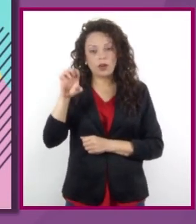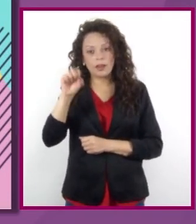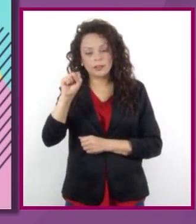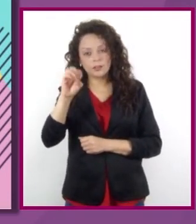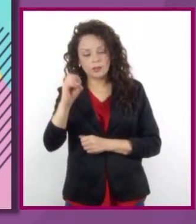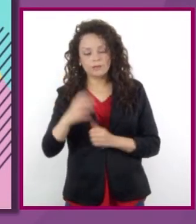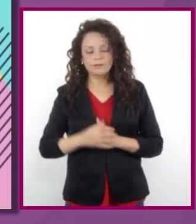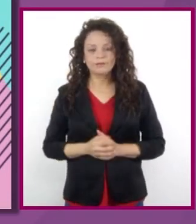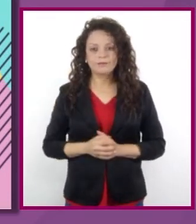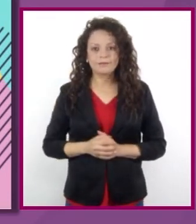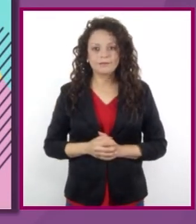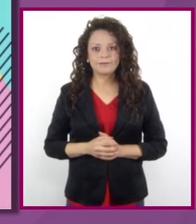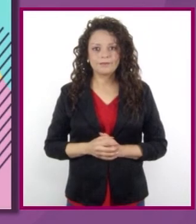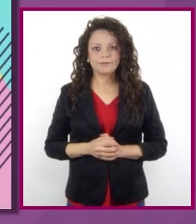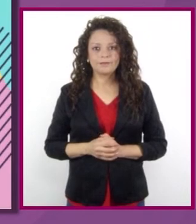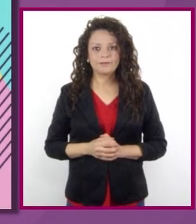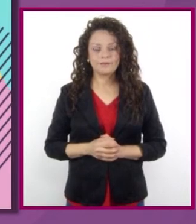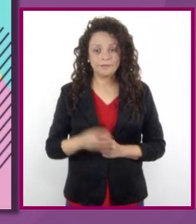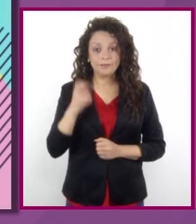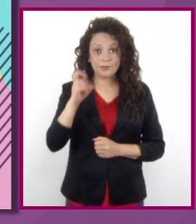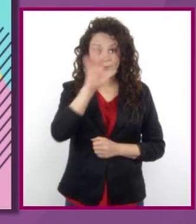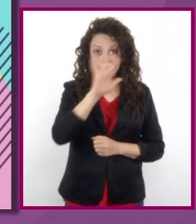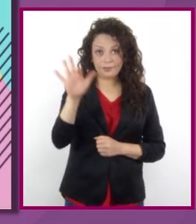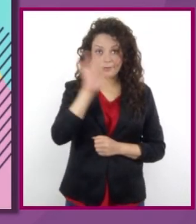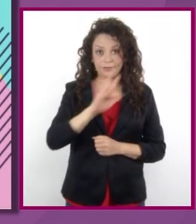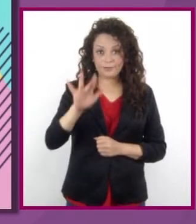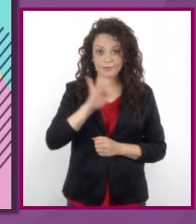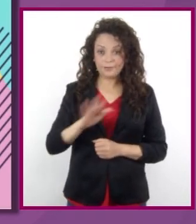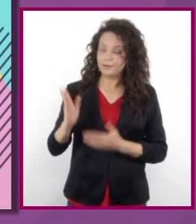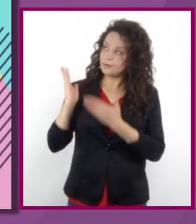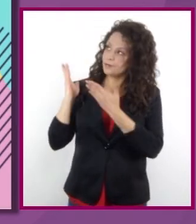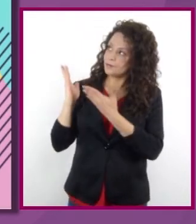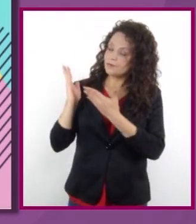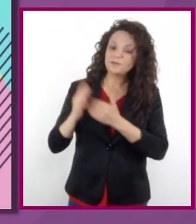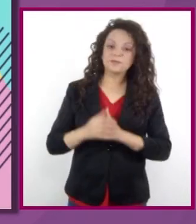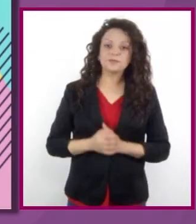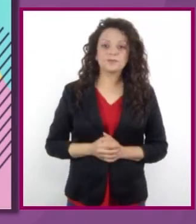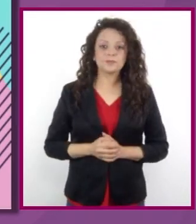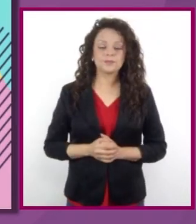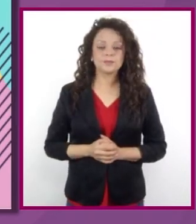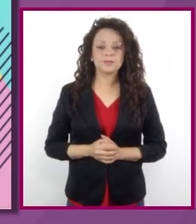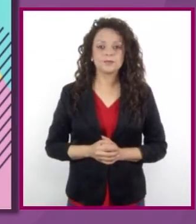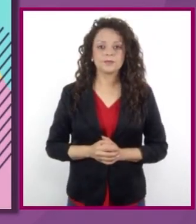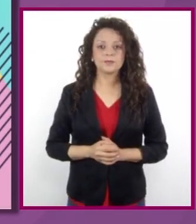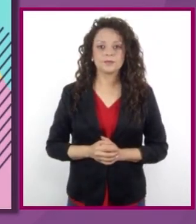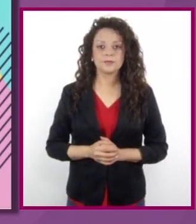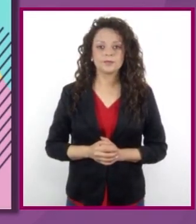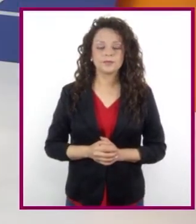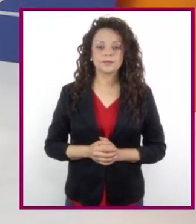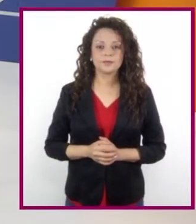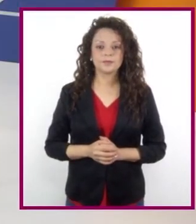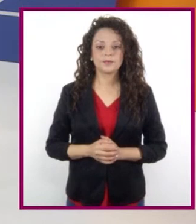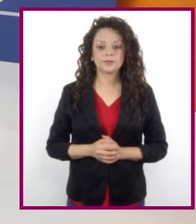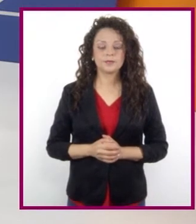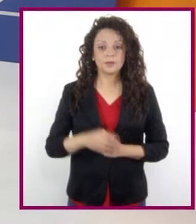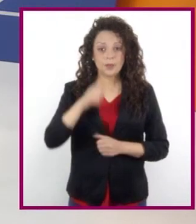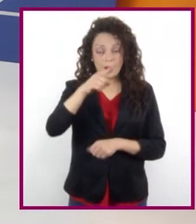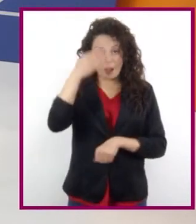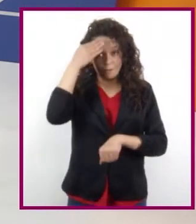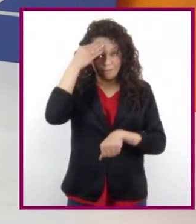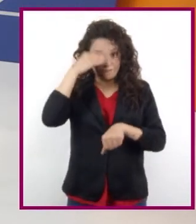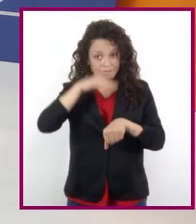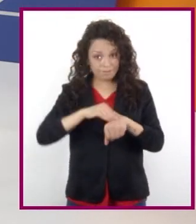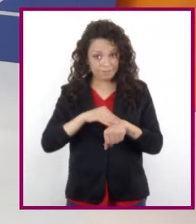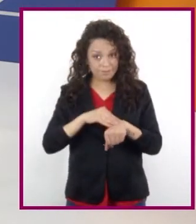todo. Con eso hemos venido, Señor nuestro. Miguel León Portilla, Visión de los vencidos. Recuerden